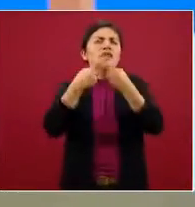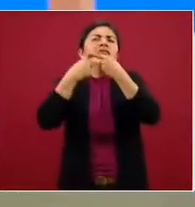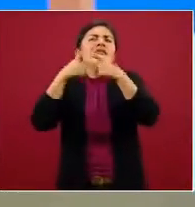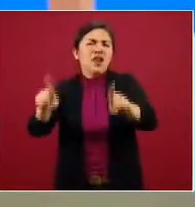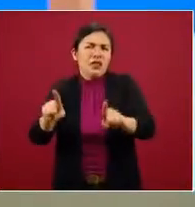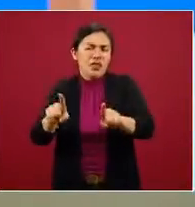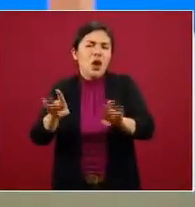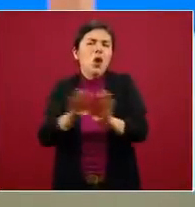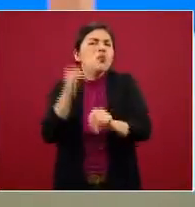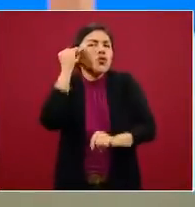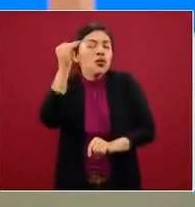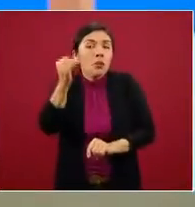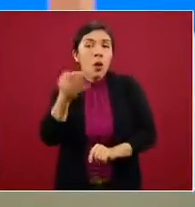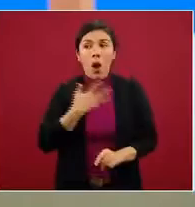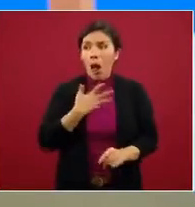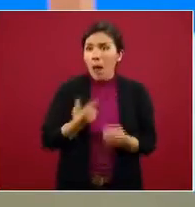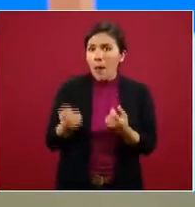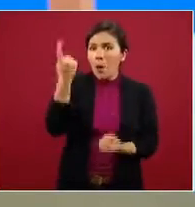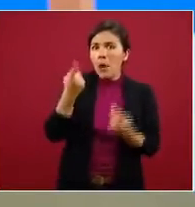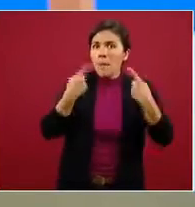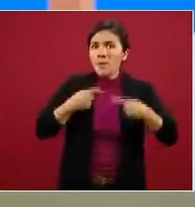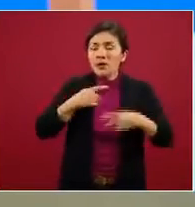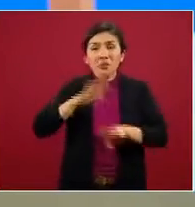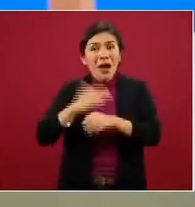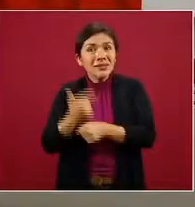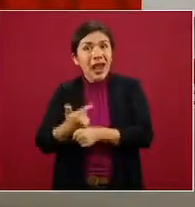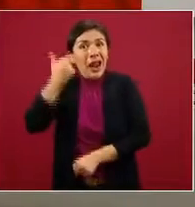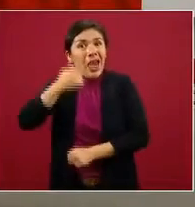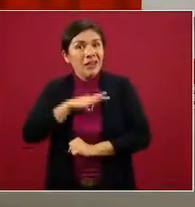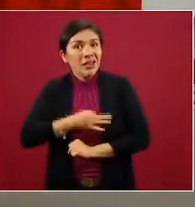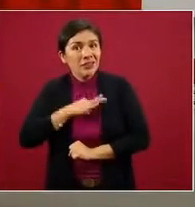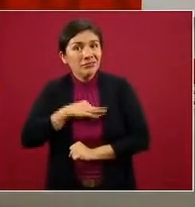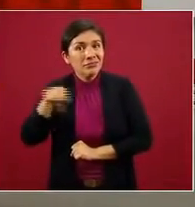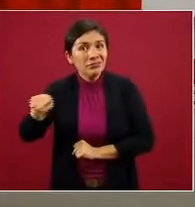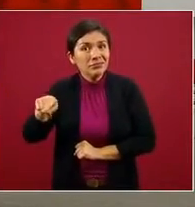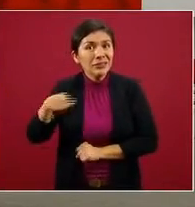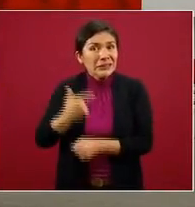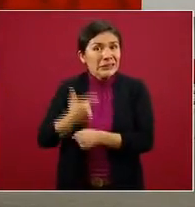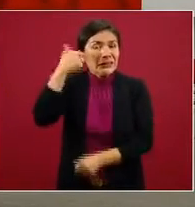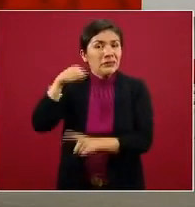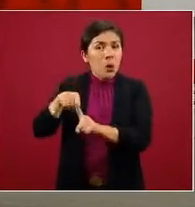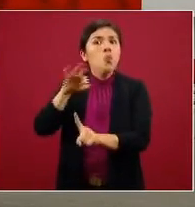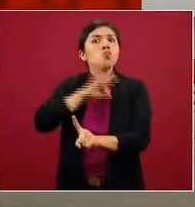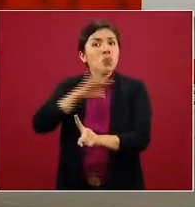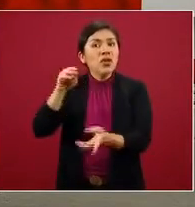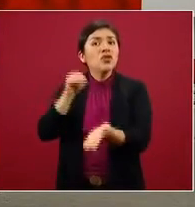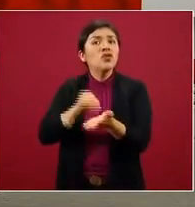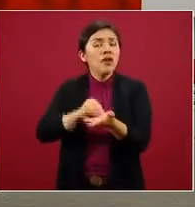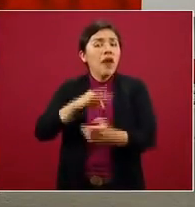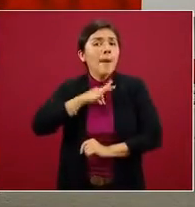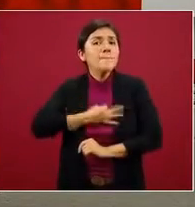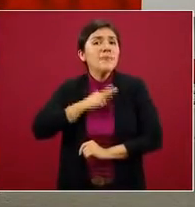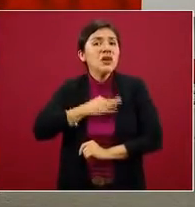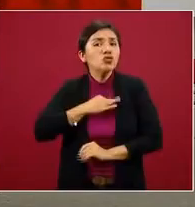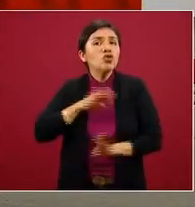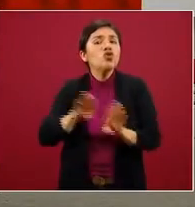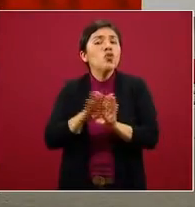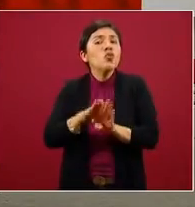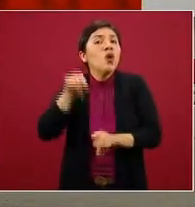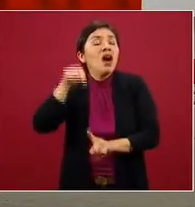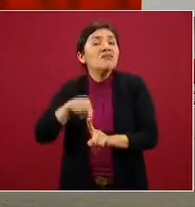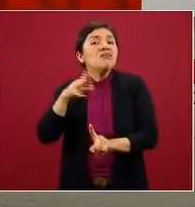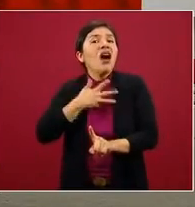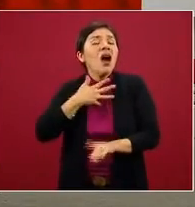términos de tiempo es en las personas que tienen enfermedad grave. Puede el virus estar presente como virus